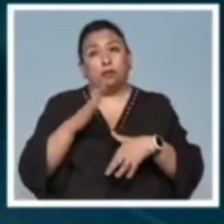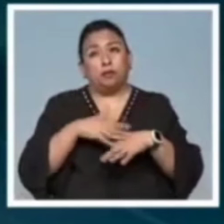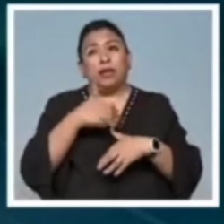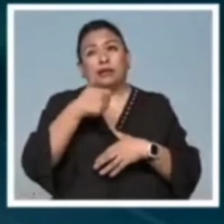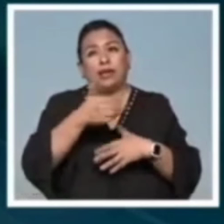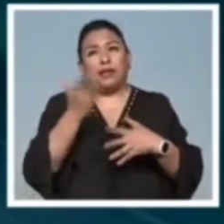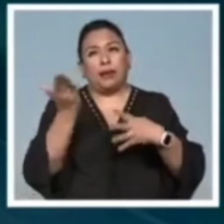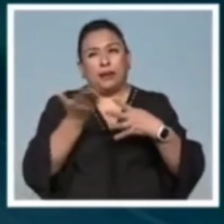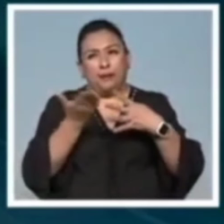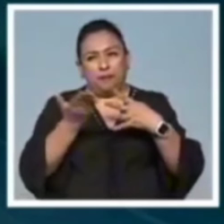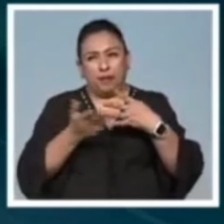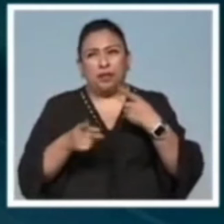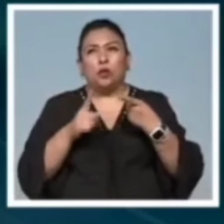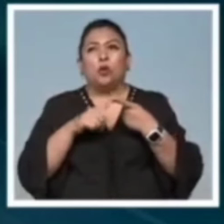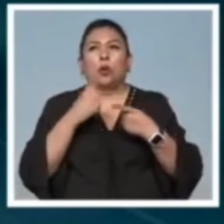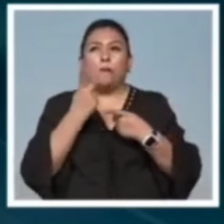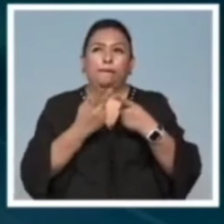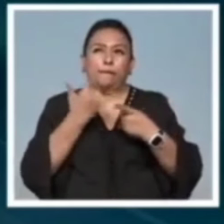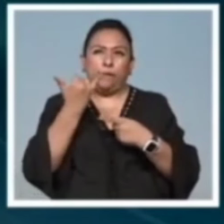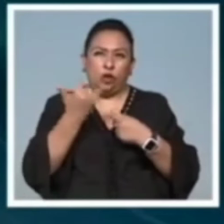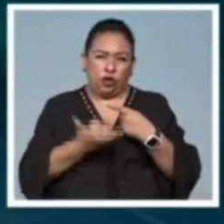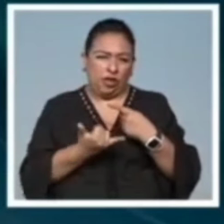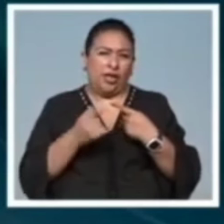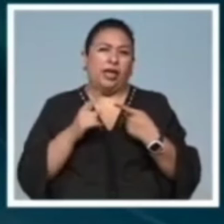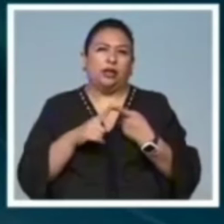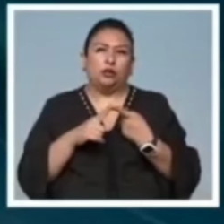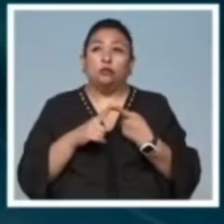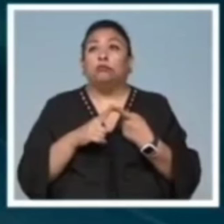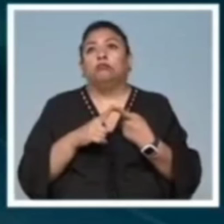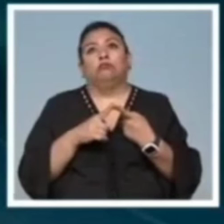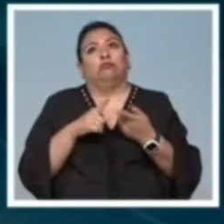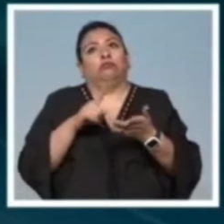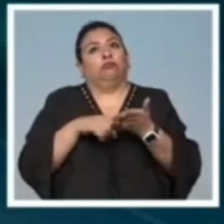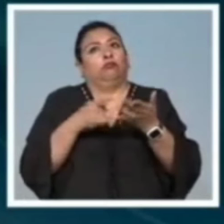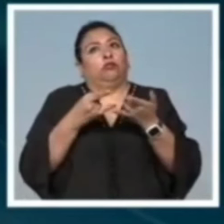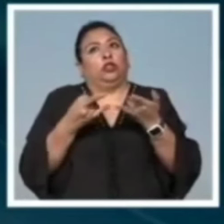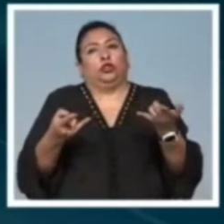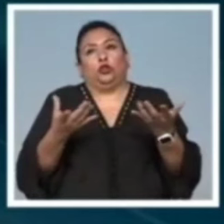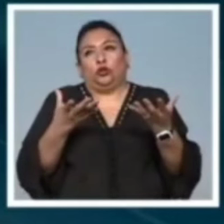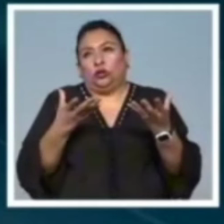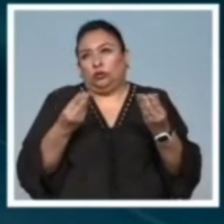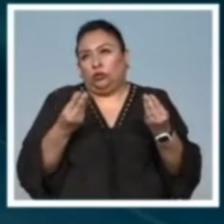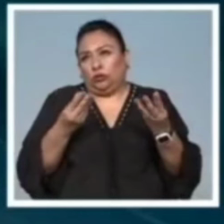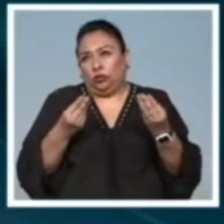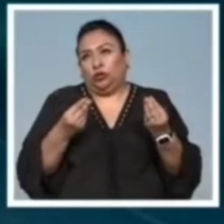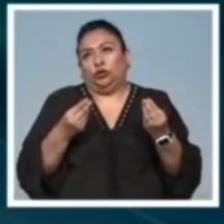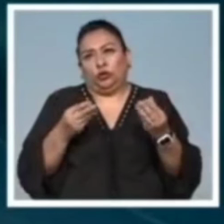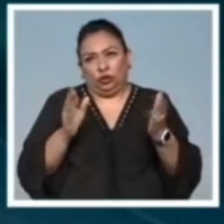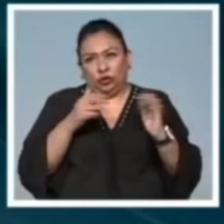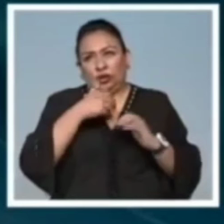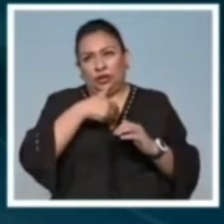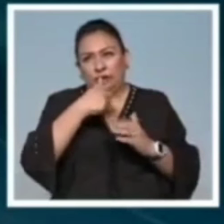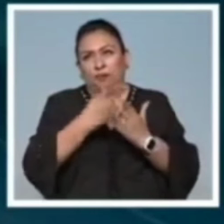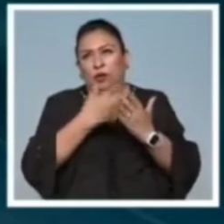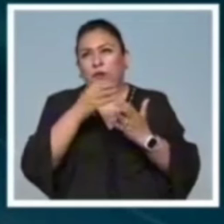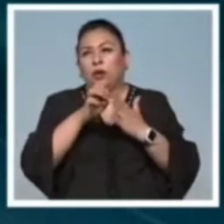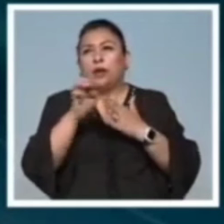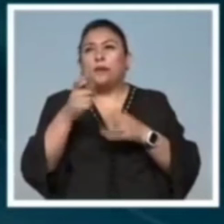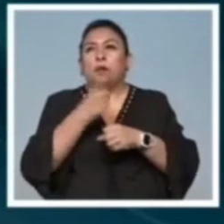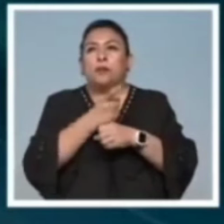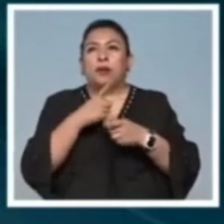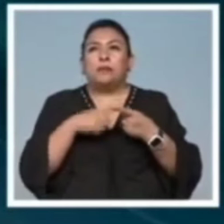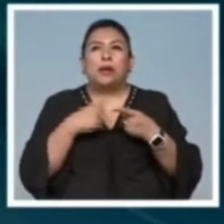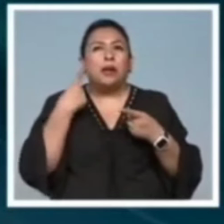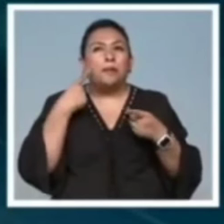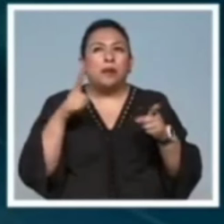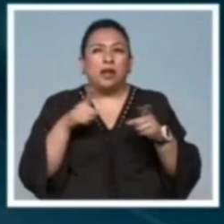cada capítulo abordo un proyecto que hay mucha historia detrás de cada proyecto que realizamos. Por ejemplo, el primero que es Melodía